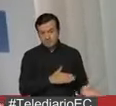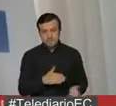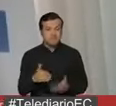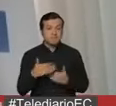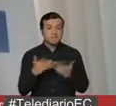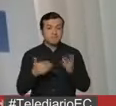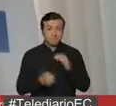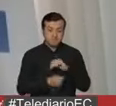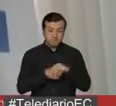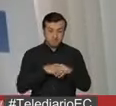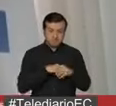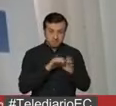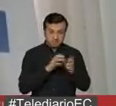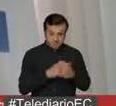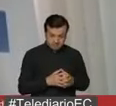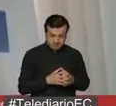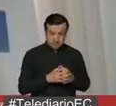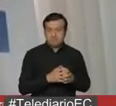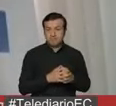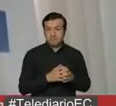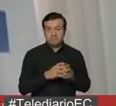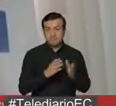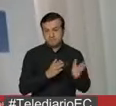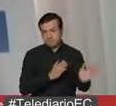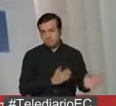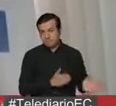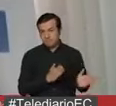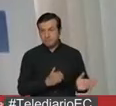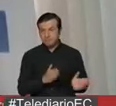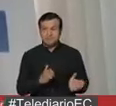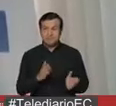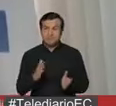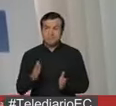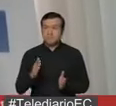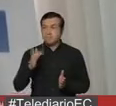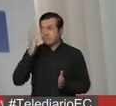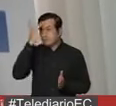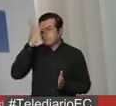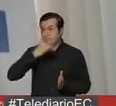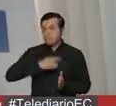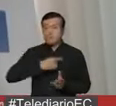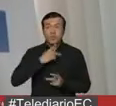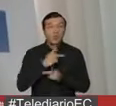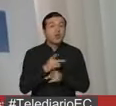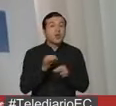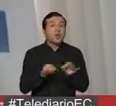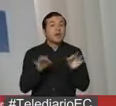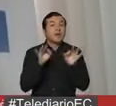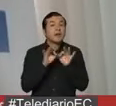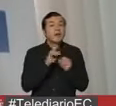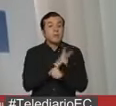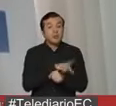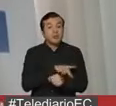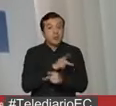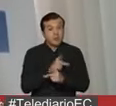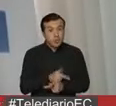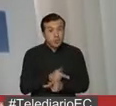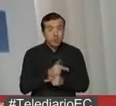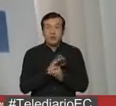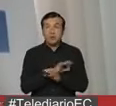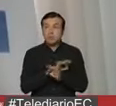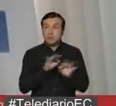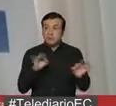el aislamiento, todas las medidas de protección personal, de